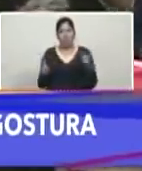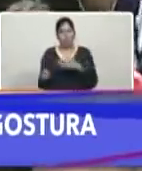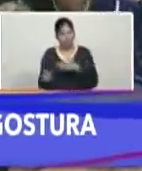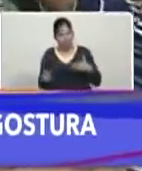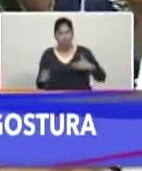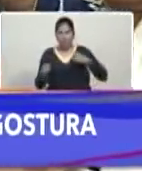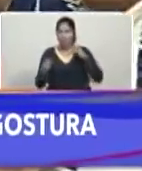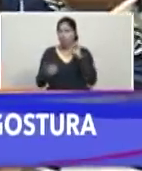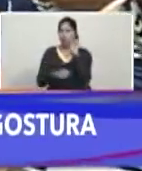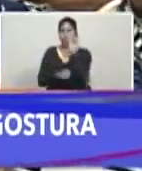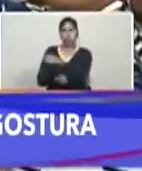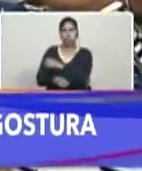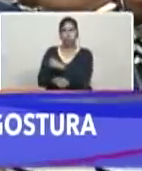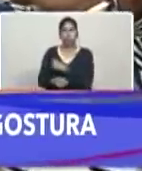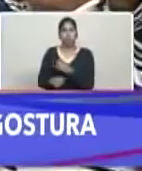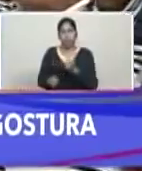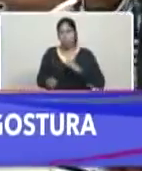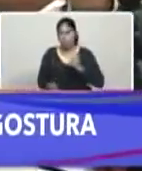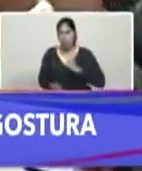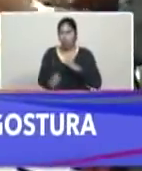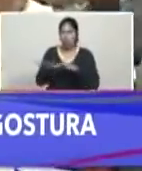circunstancia.